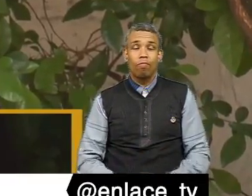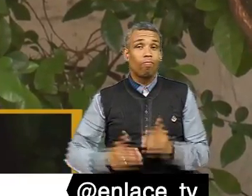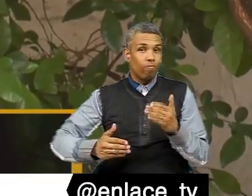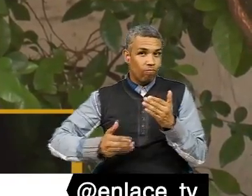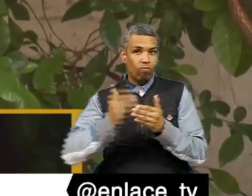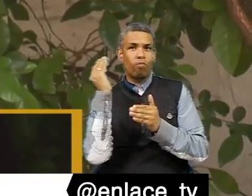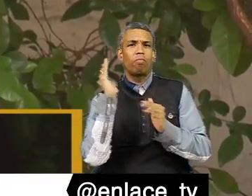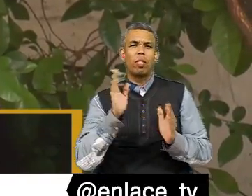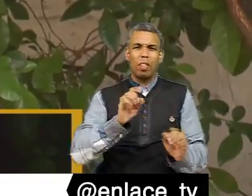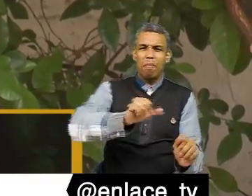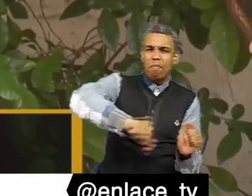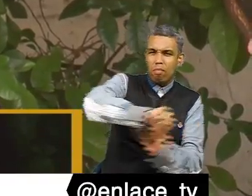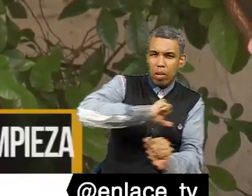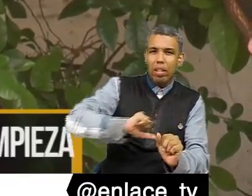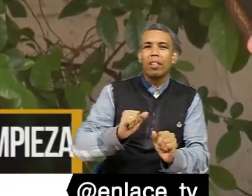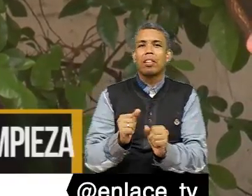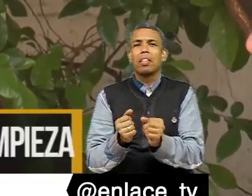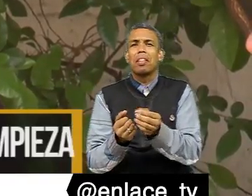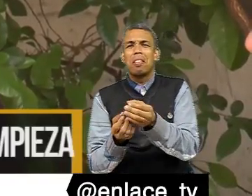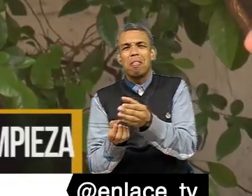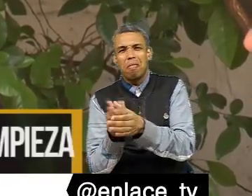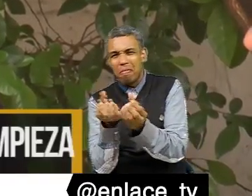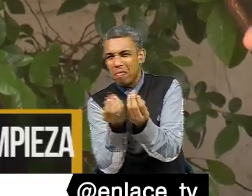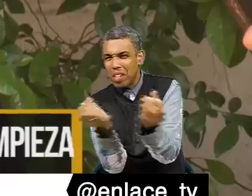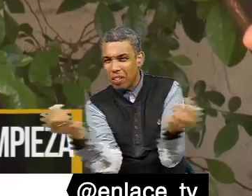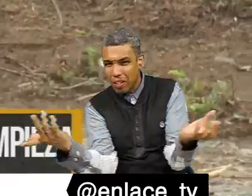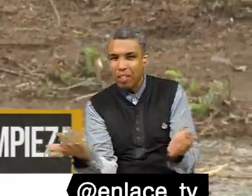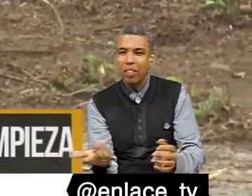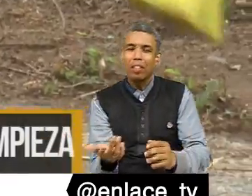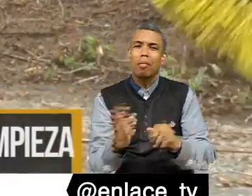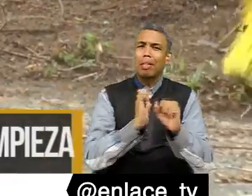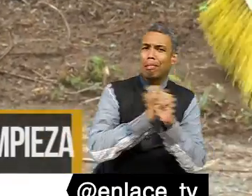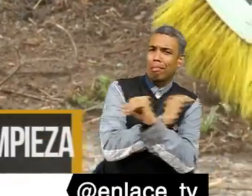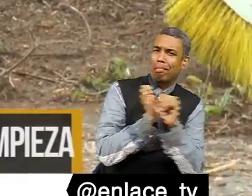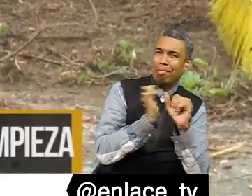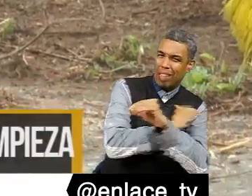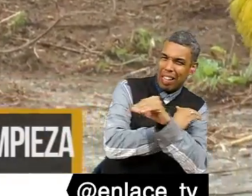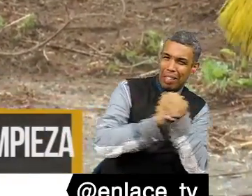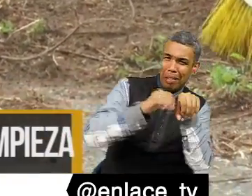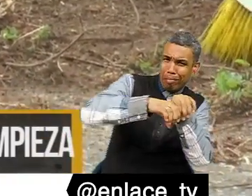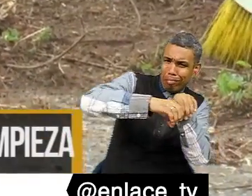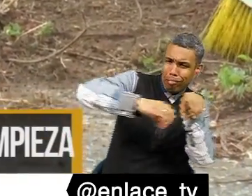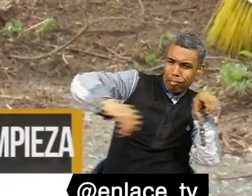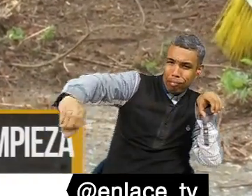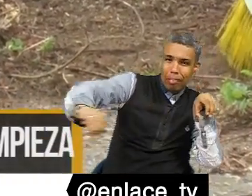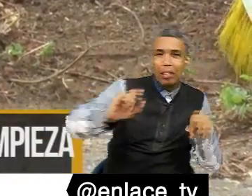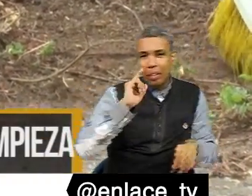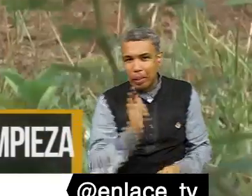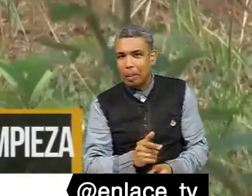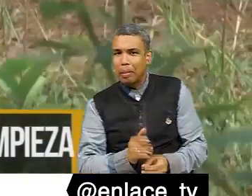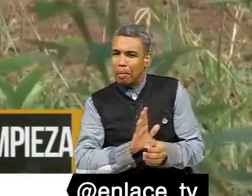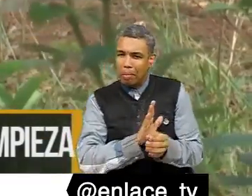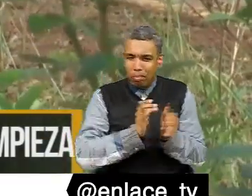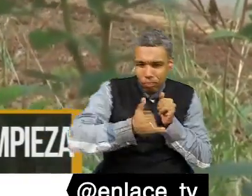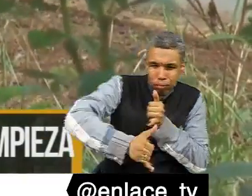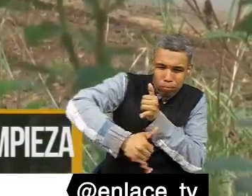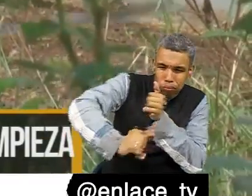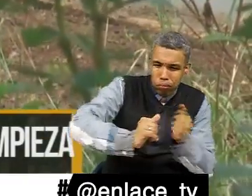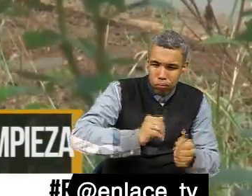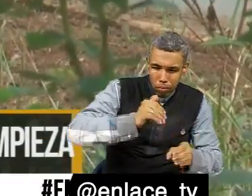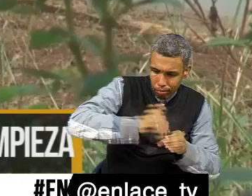nuestros parques, de nuestros jardines, de nuestros separadores, nuestros caños urbanos y rurales, a través